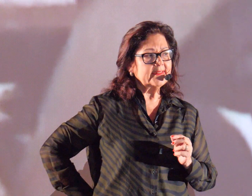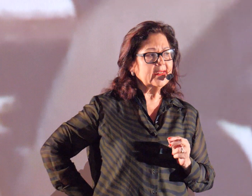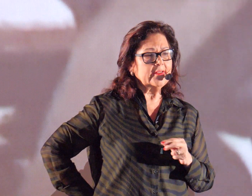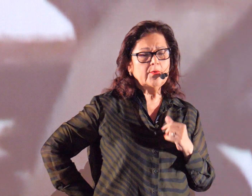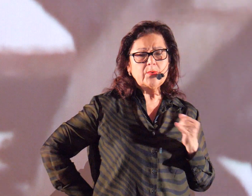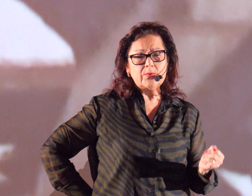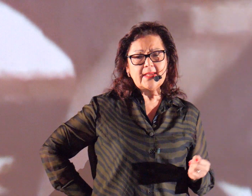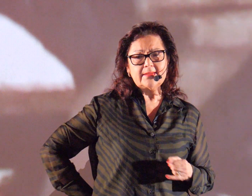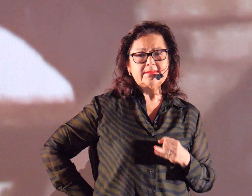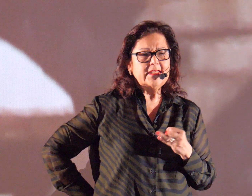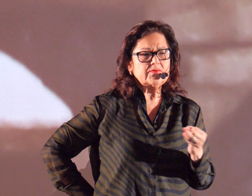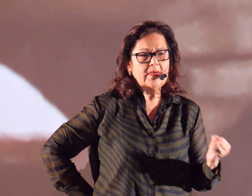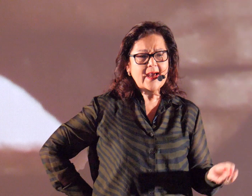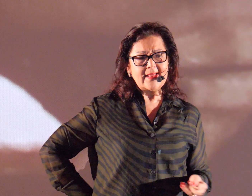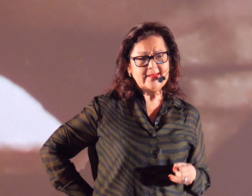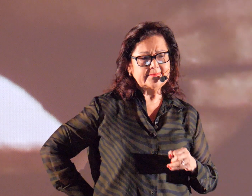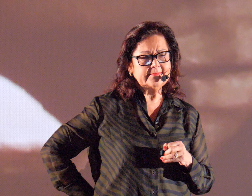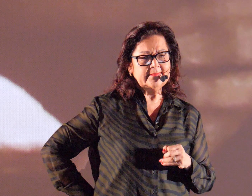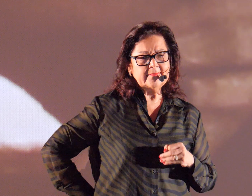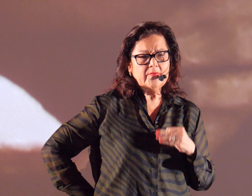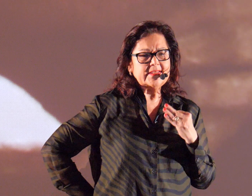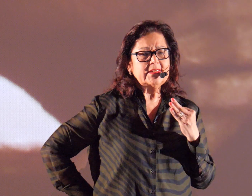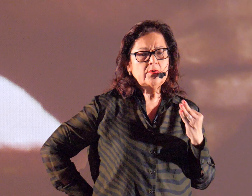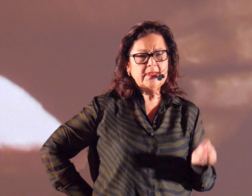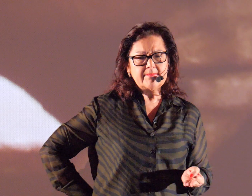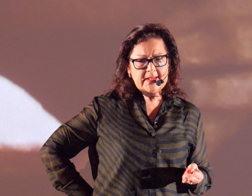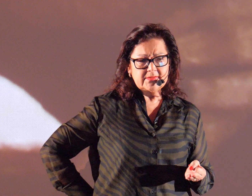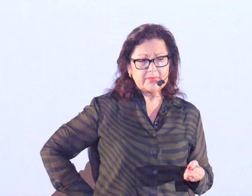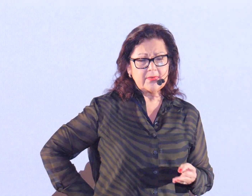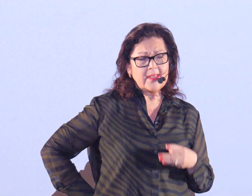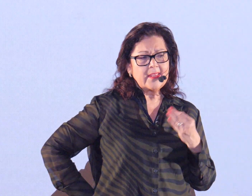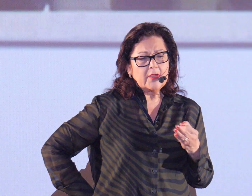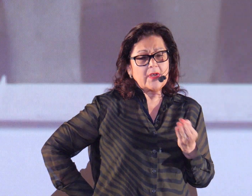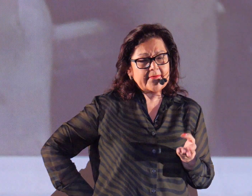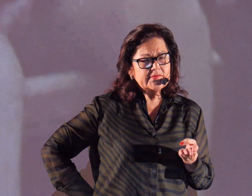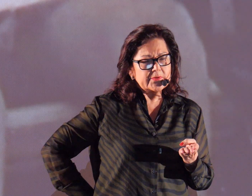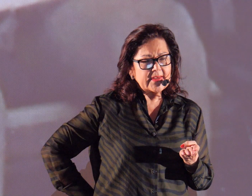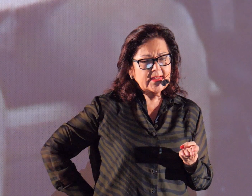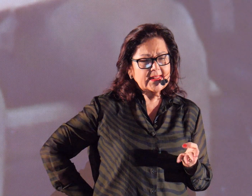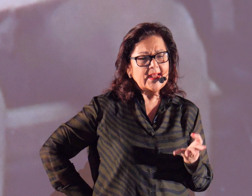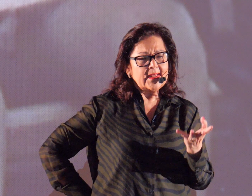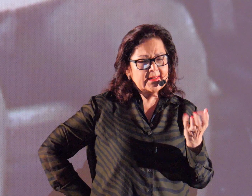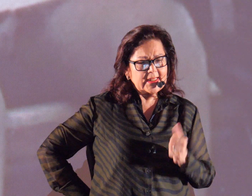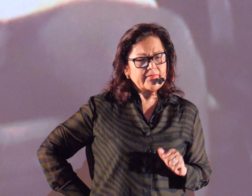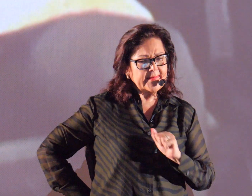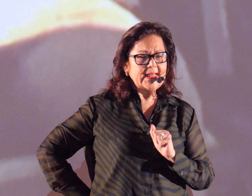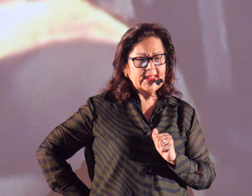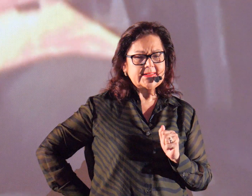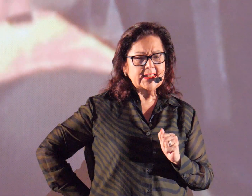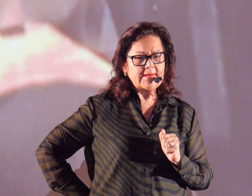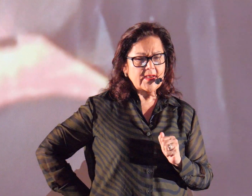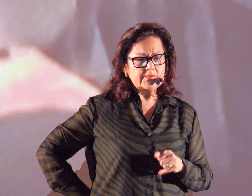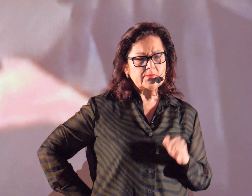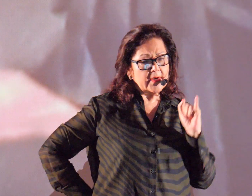la quedó viuda desolada con ese dolor inmenso y con la responsabilidad de la familia